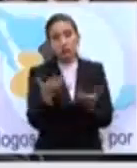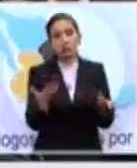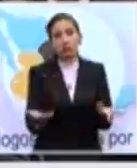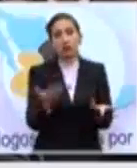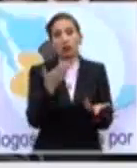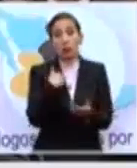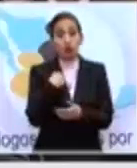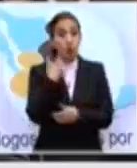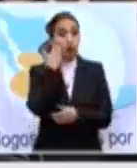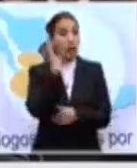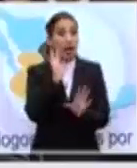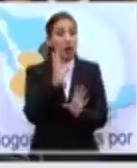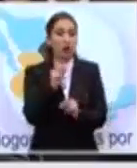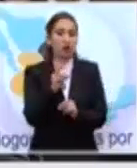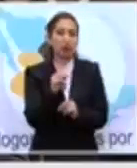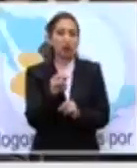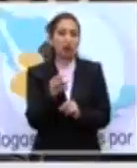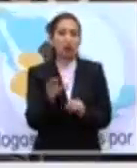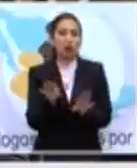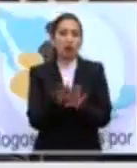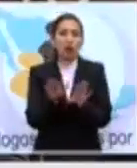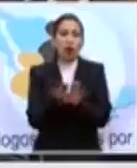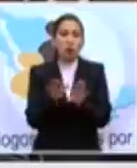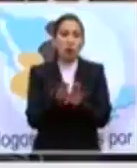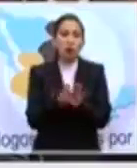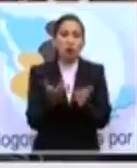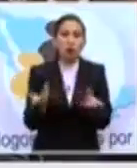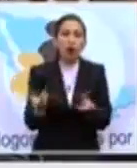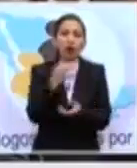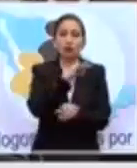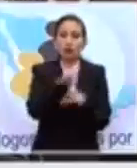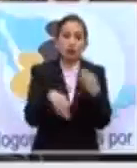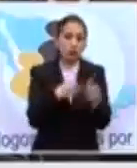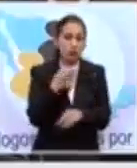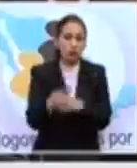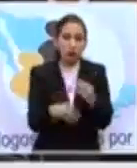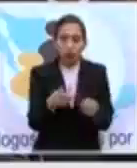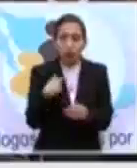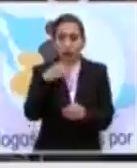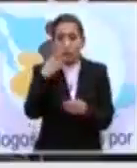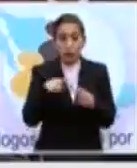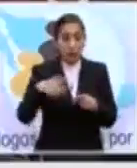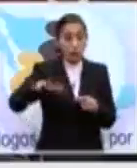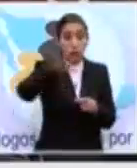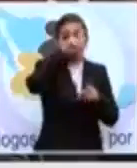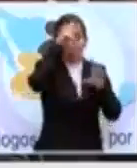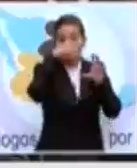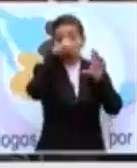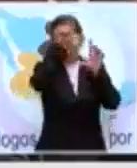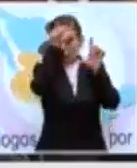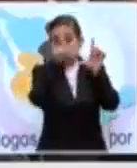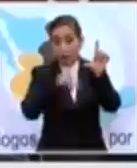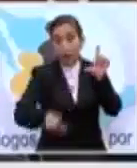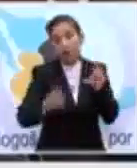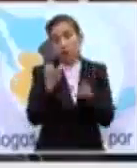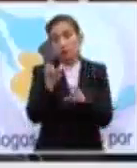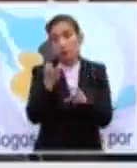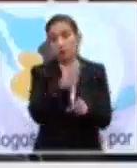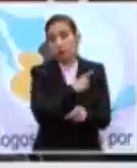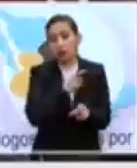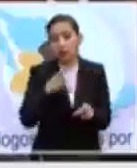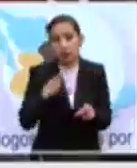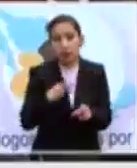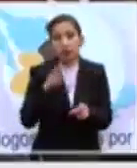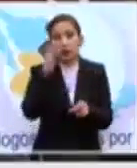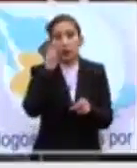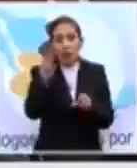nomás porque yo quiero, no vamos a unificar a 32 estados, ni a todos los médicos de la República, ni a todos los sistemas estatales de salud. Por eso tiene que haber normas